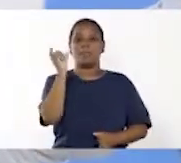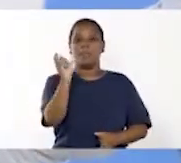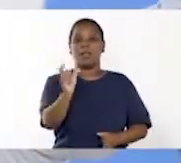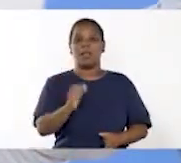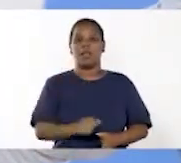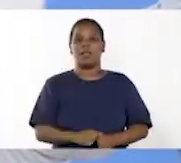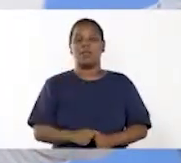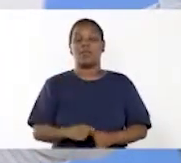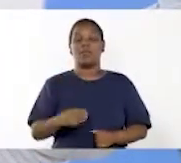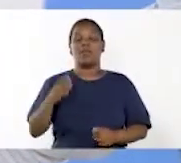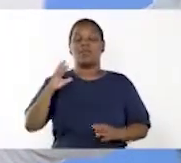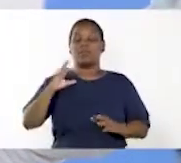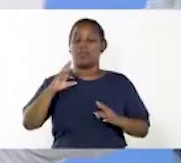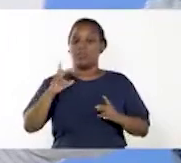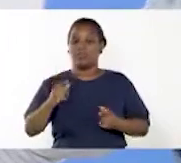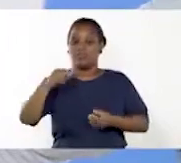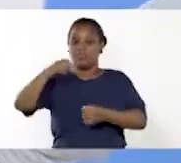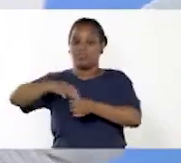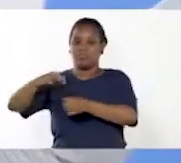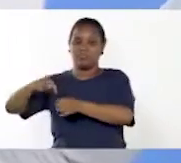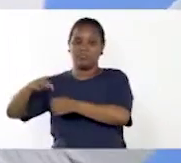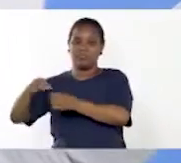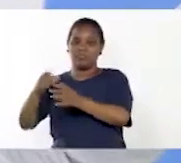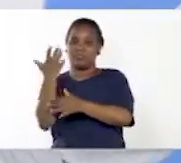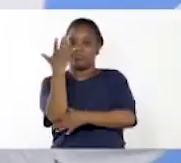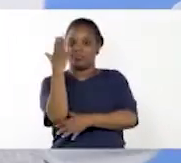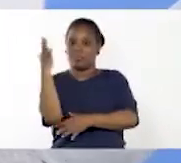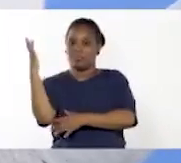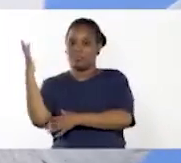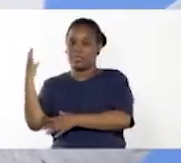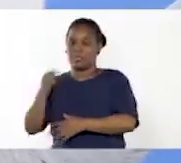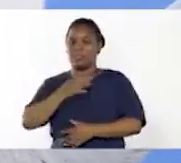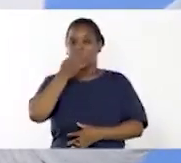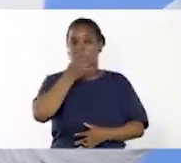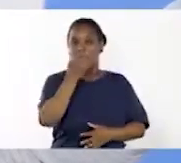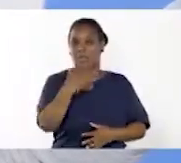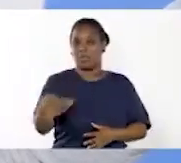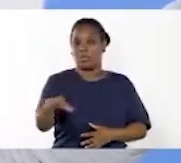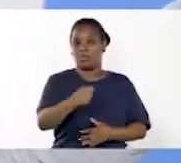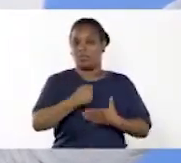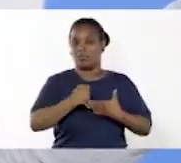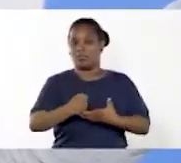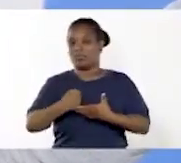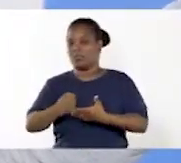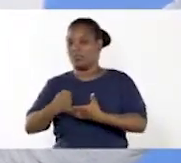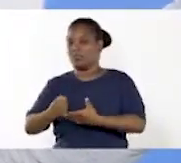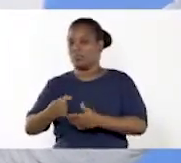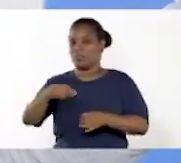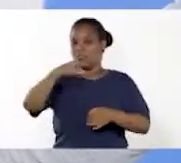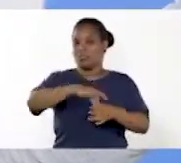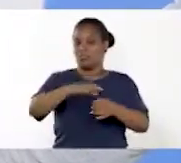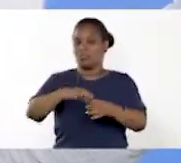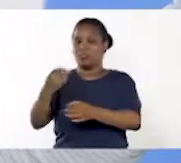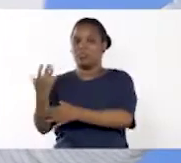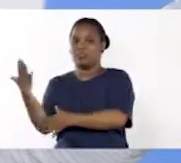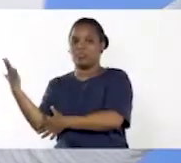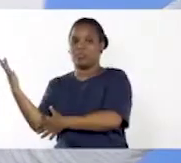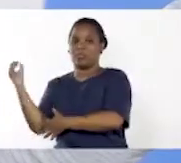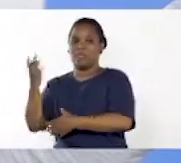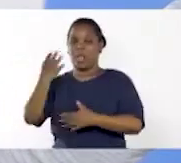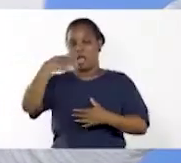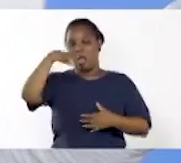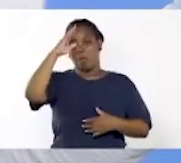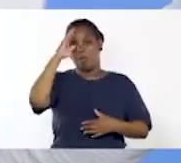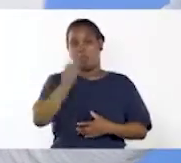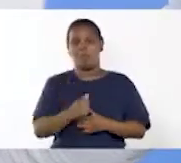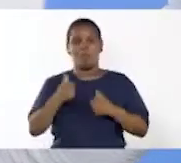llama reforestación. Eso implica que todos tenemos que contribuir a reforestar la isla,